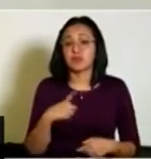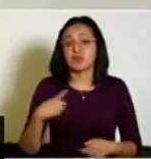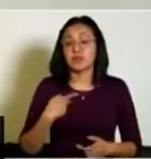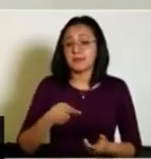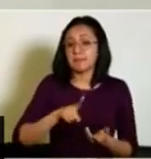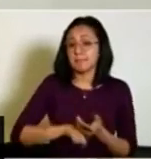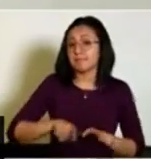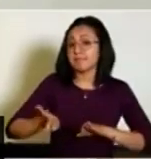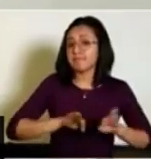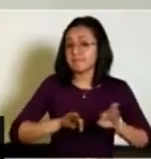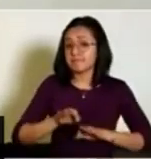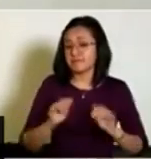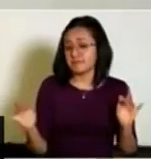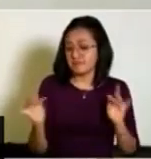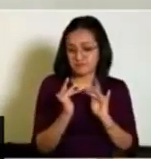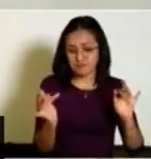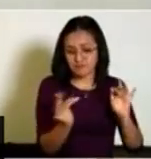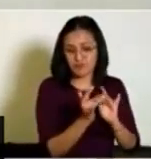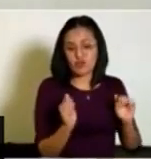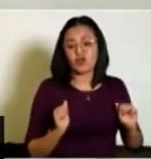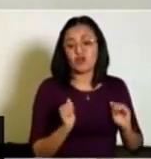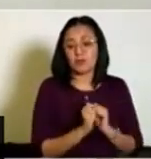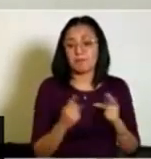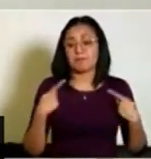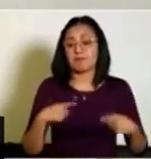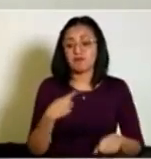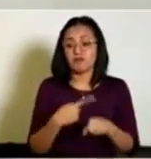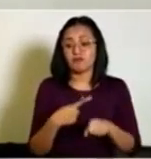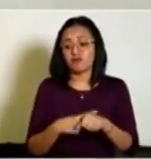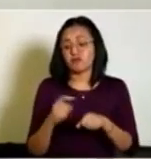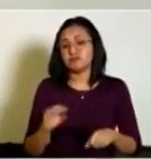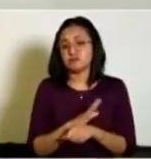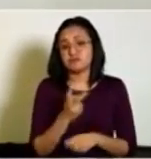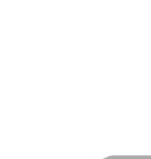que esté en contacto íntimo con